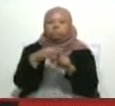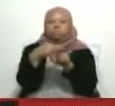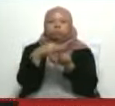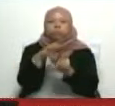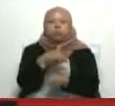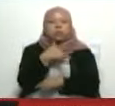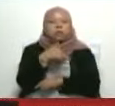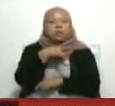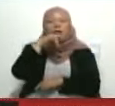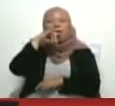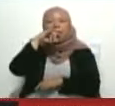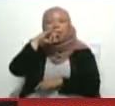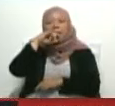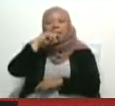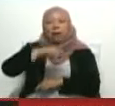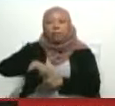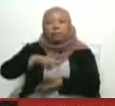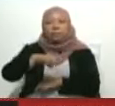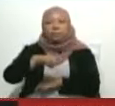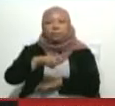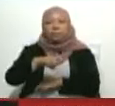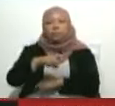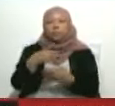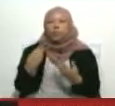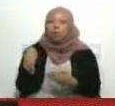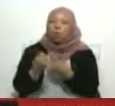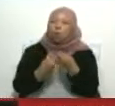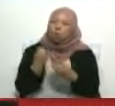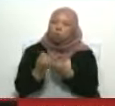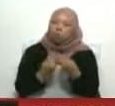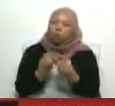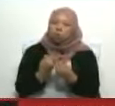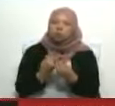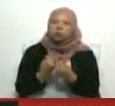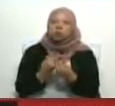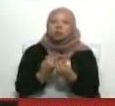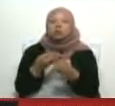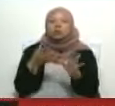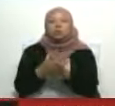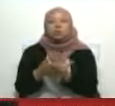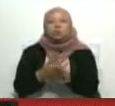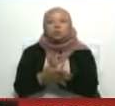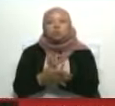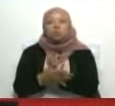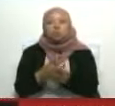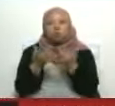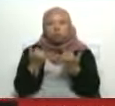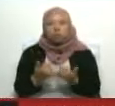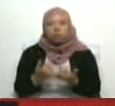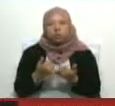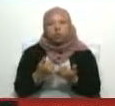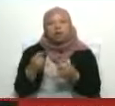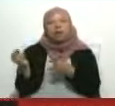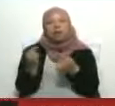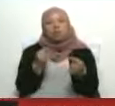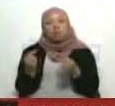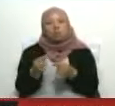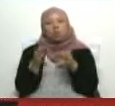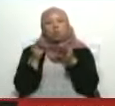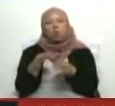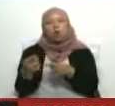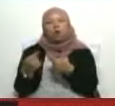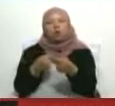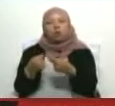de odio, porque es una cuestión increíble ver cómo la manera en la cual ellos hablan,